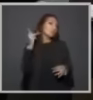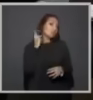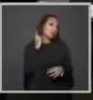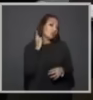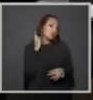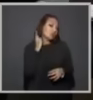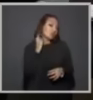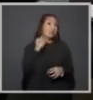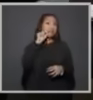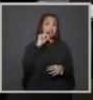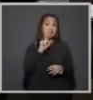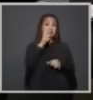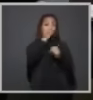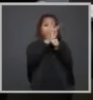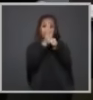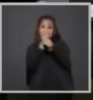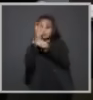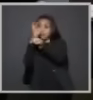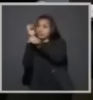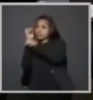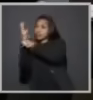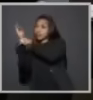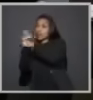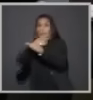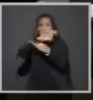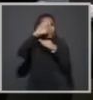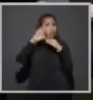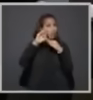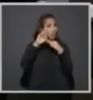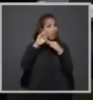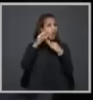convocar a todos a que actuemos con rectitud.